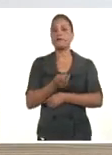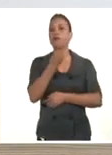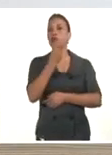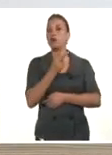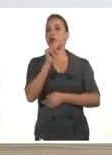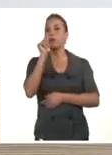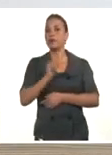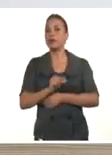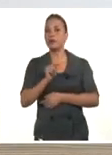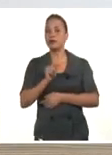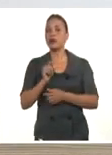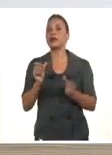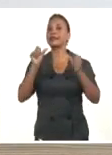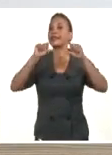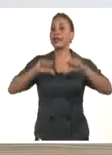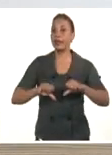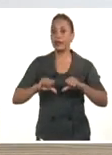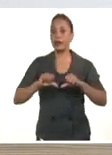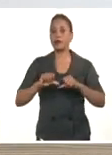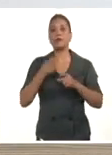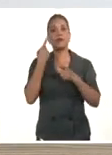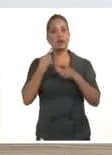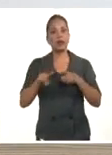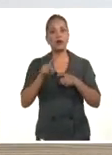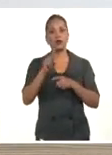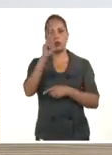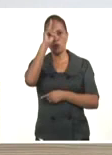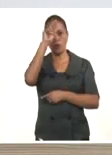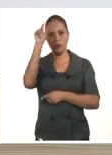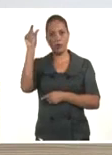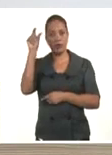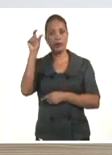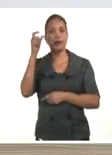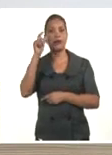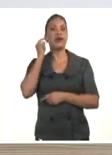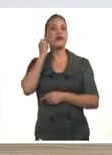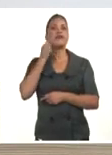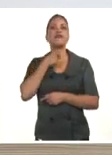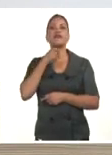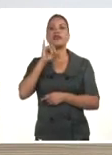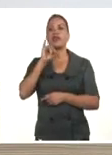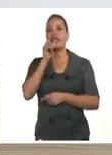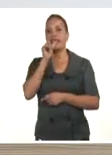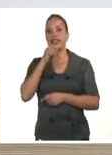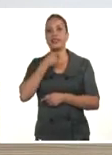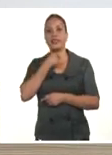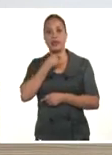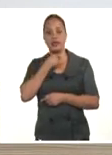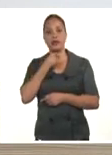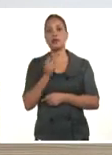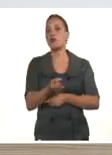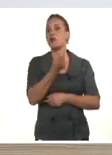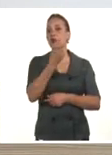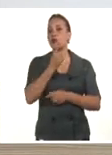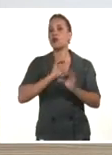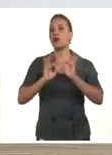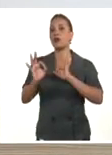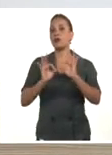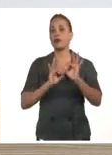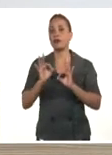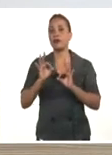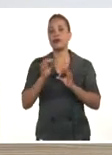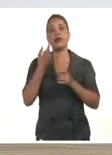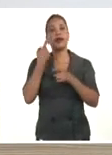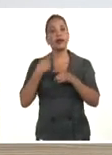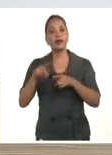pacientes reportados de crítico. En el Hospital Frei de Andrade, 1 paciente reportado de cuidado. Y